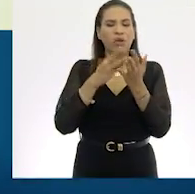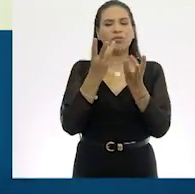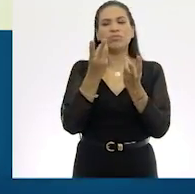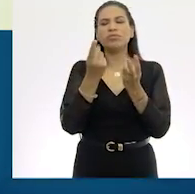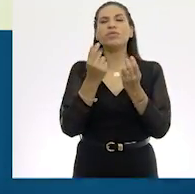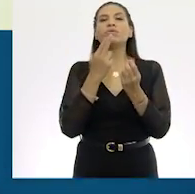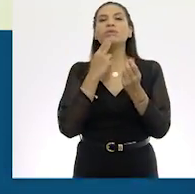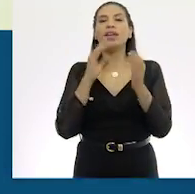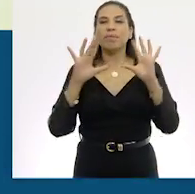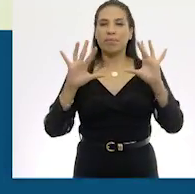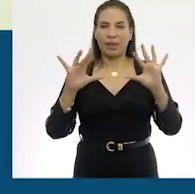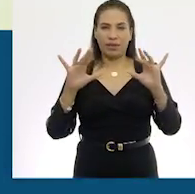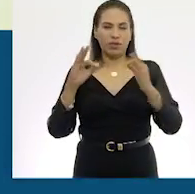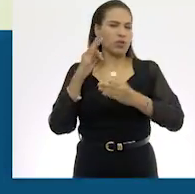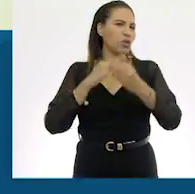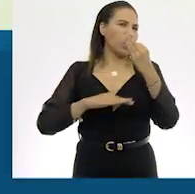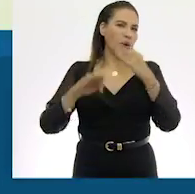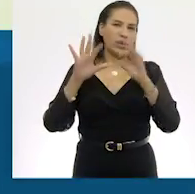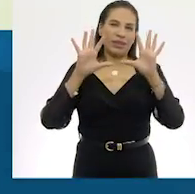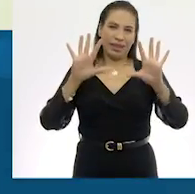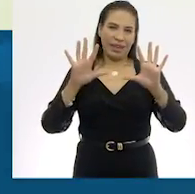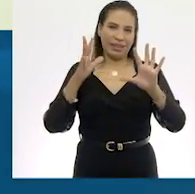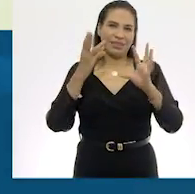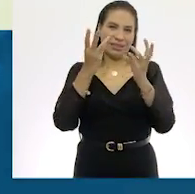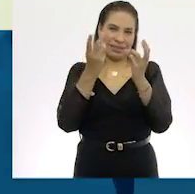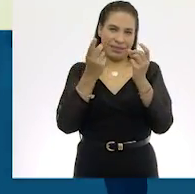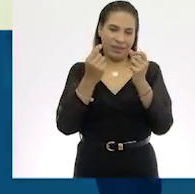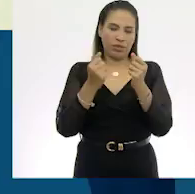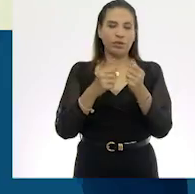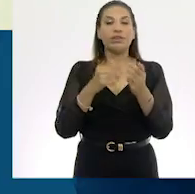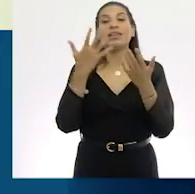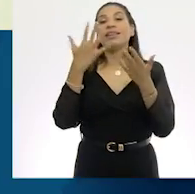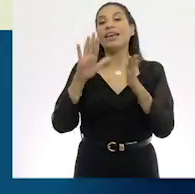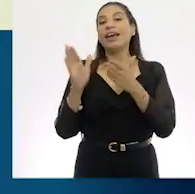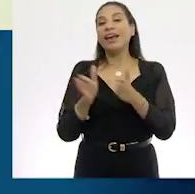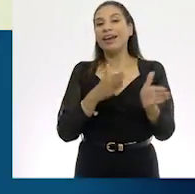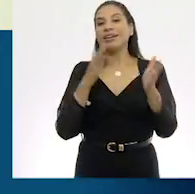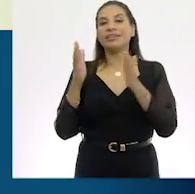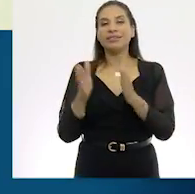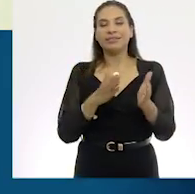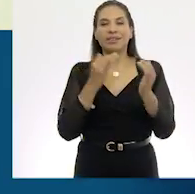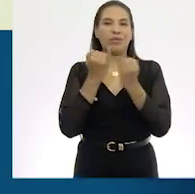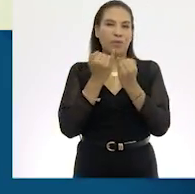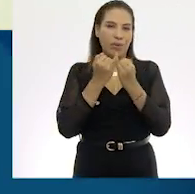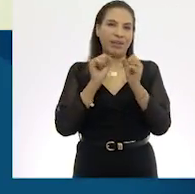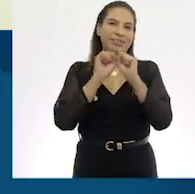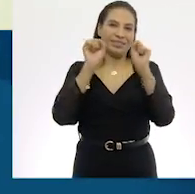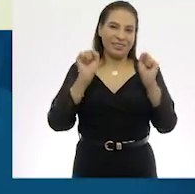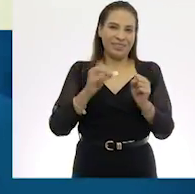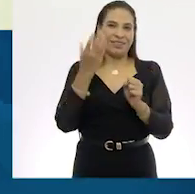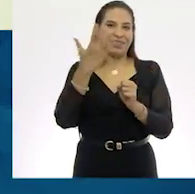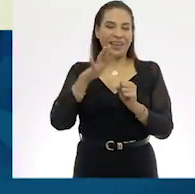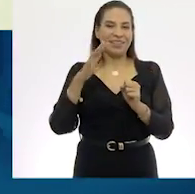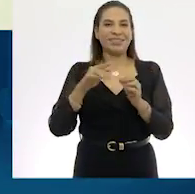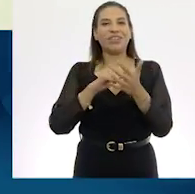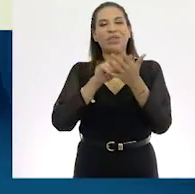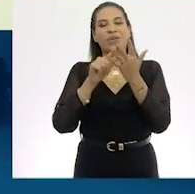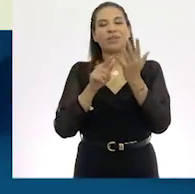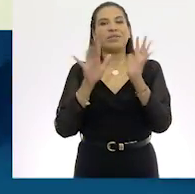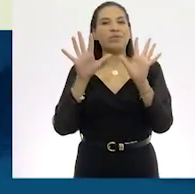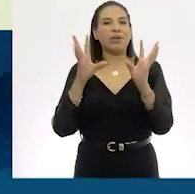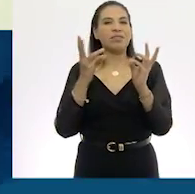las manos. Todo el mundo tiene 10 dedos. Contaban en decenas. Así comenzó el sistema decimal. Los dedos eran forma de